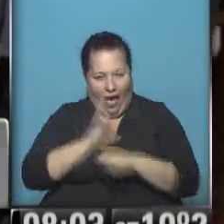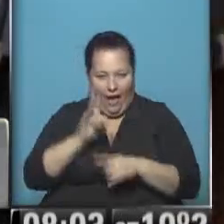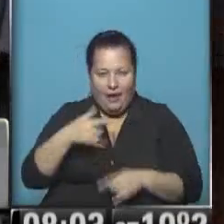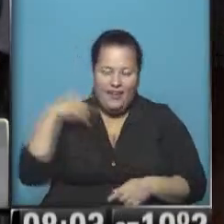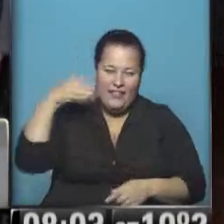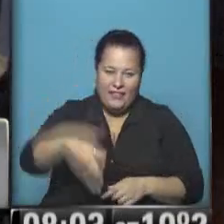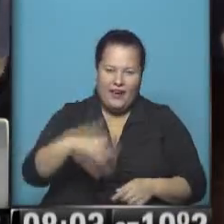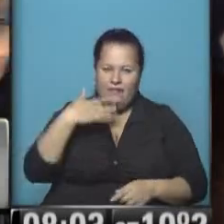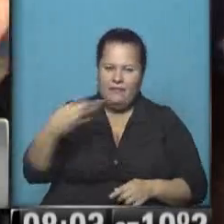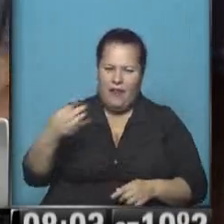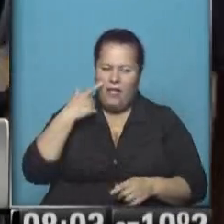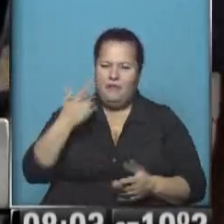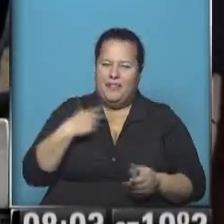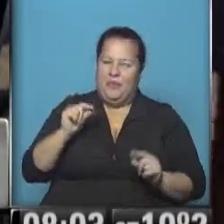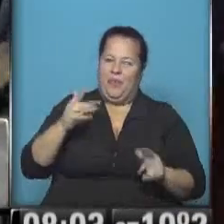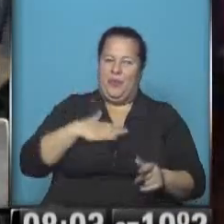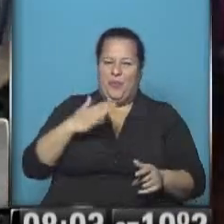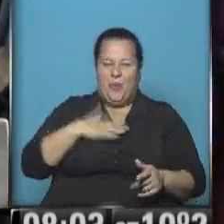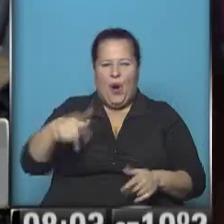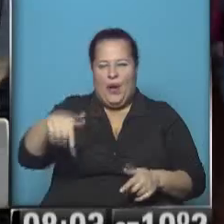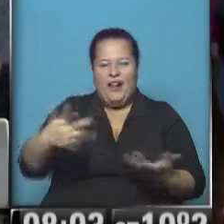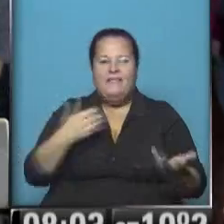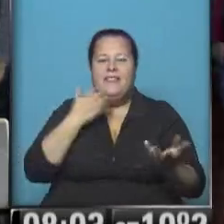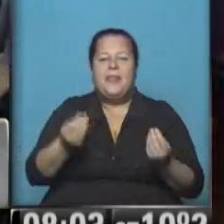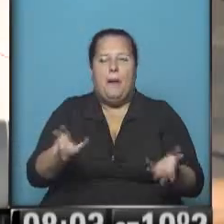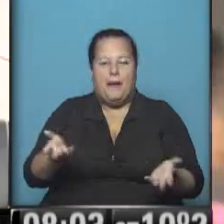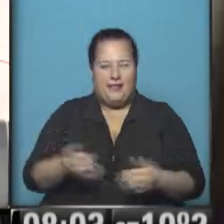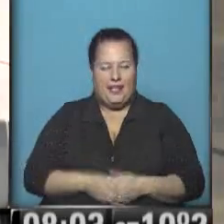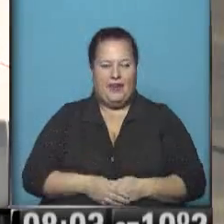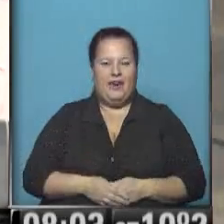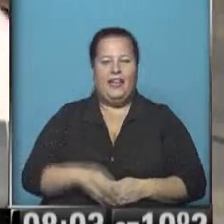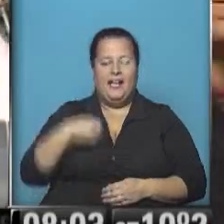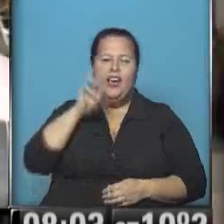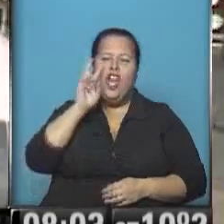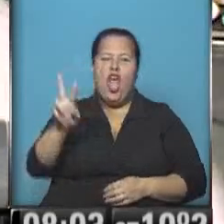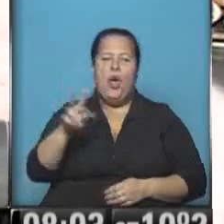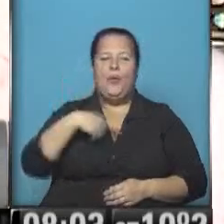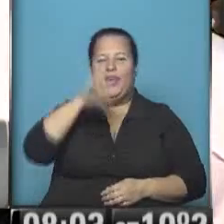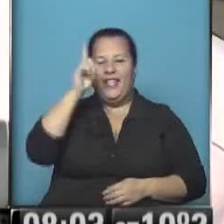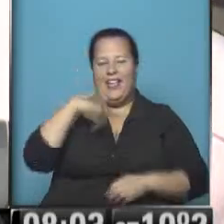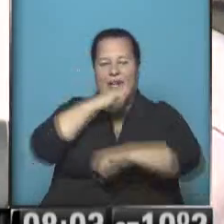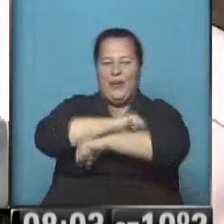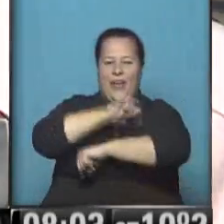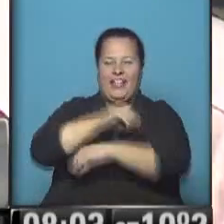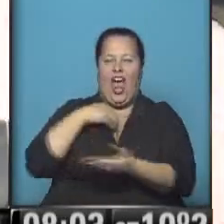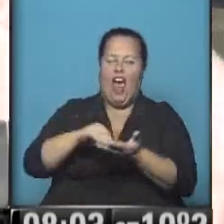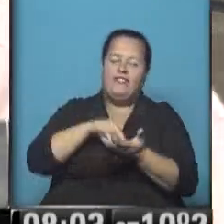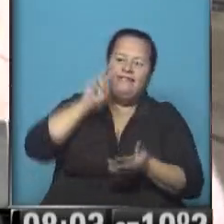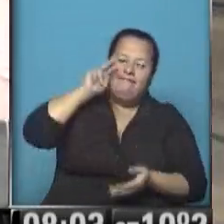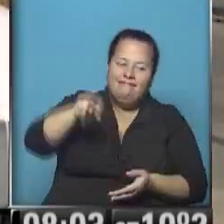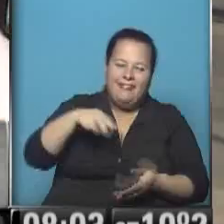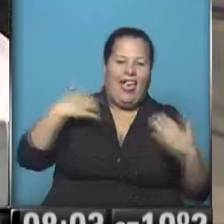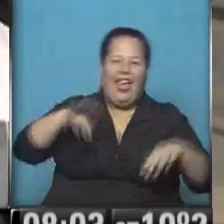regrese in a medida como cosita pobre porque está acá y no sé qué es qué va a pasar ahora los vi desde la ventana de la oficina y